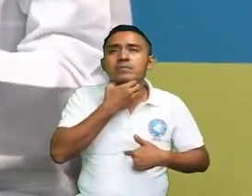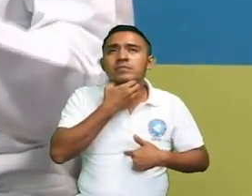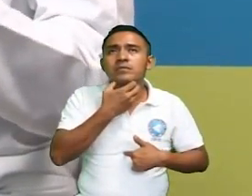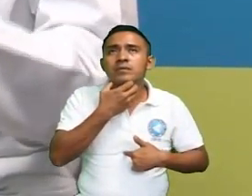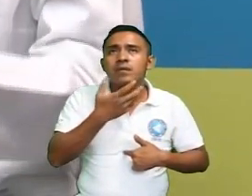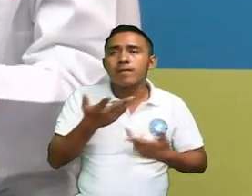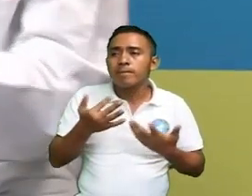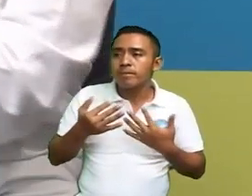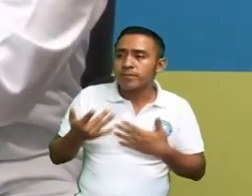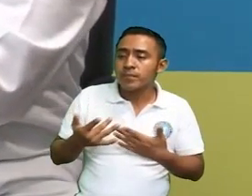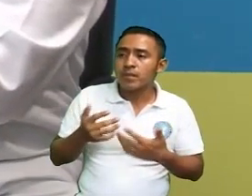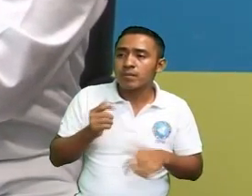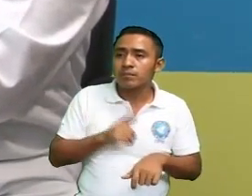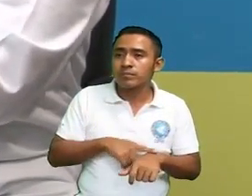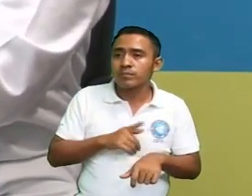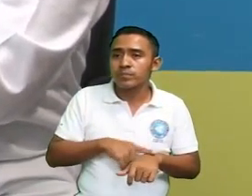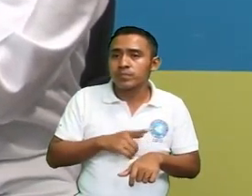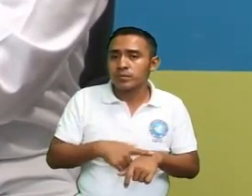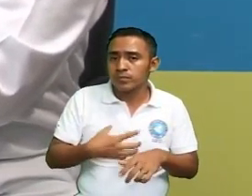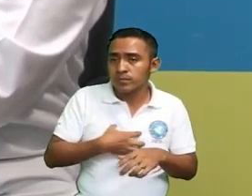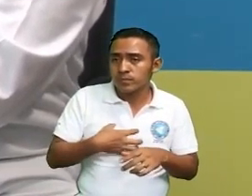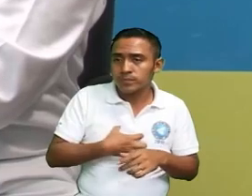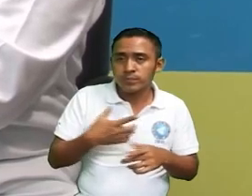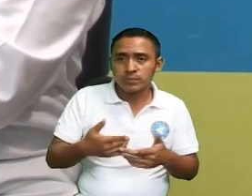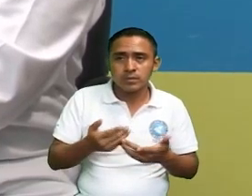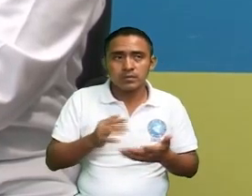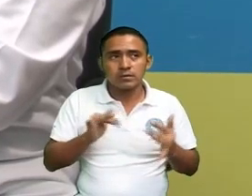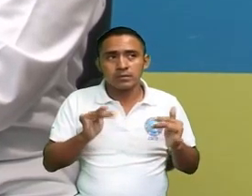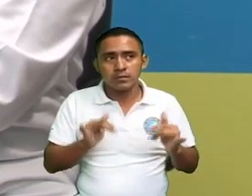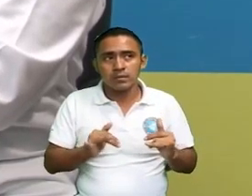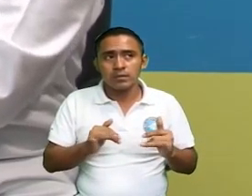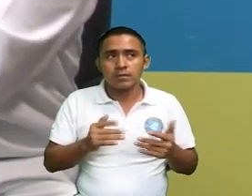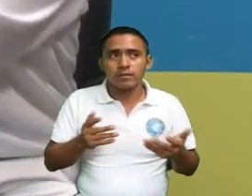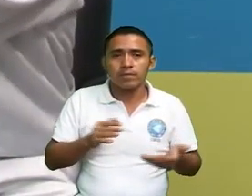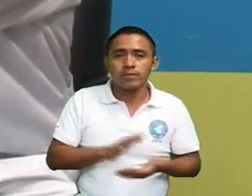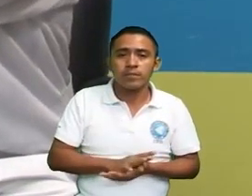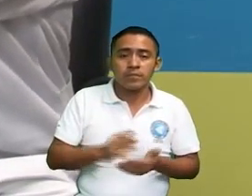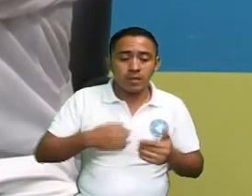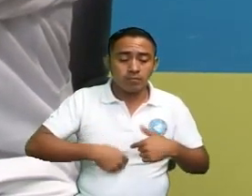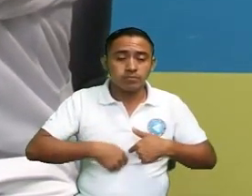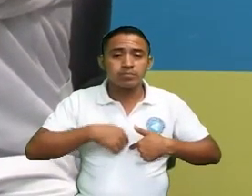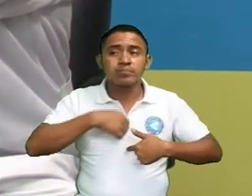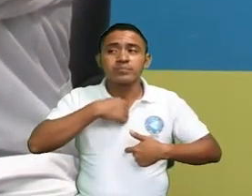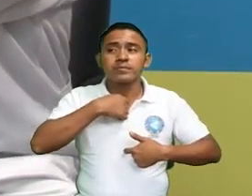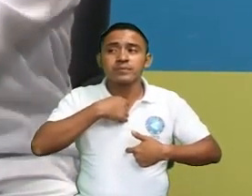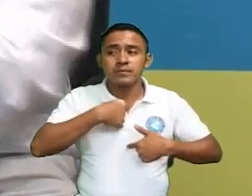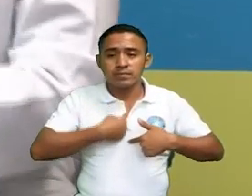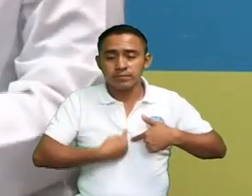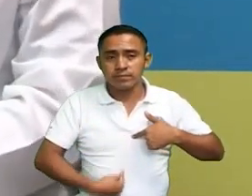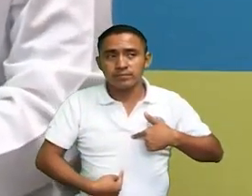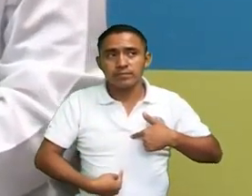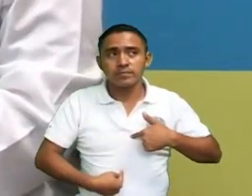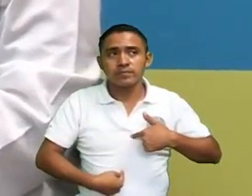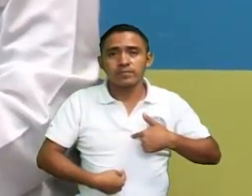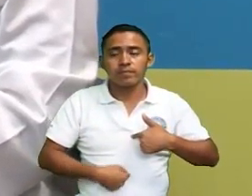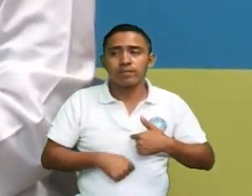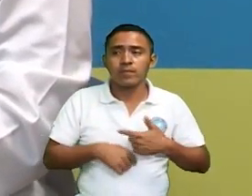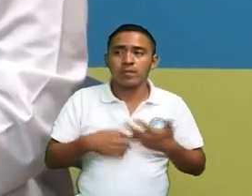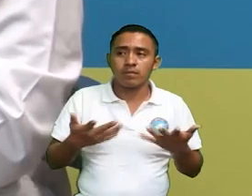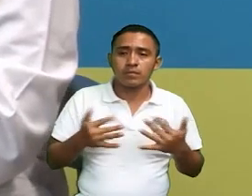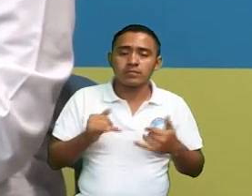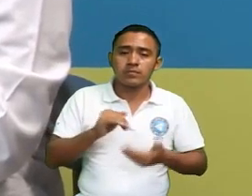de que se vence el sentido de la gravedad para que este alimento que ya llegó al estómago se regrese hacia la